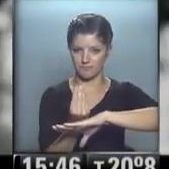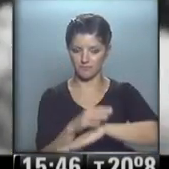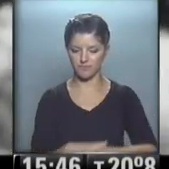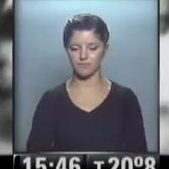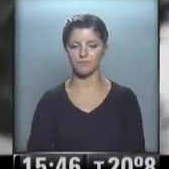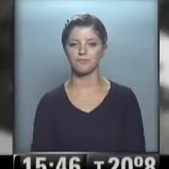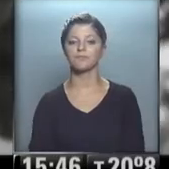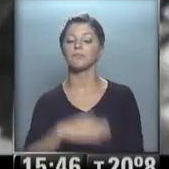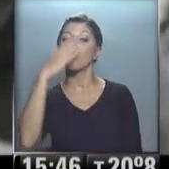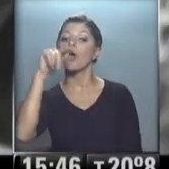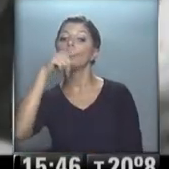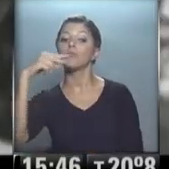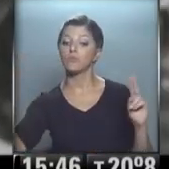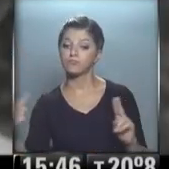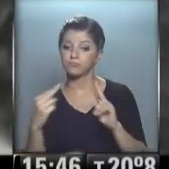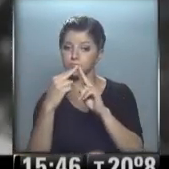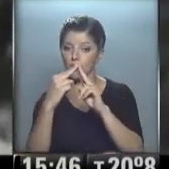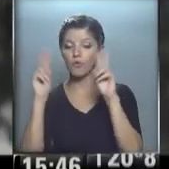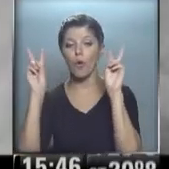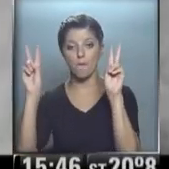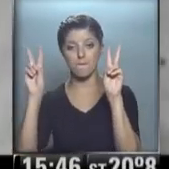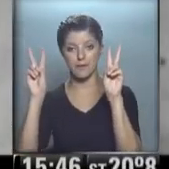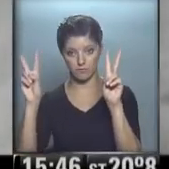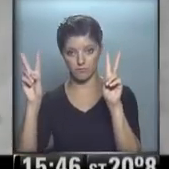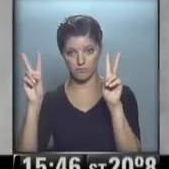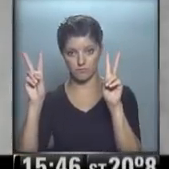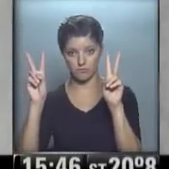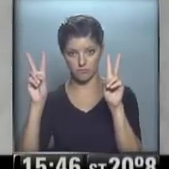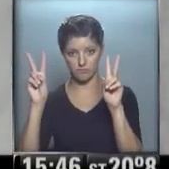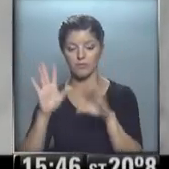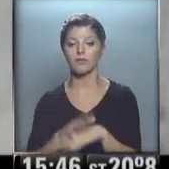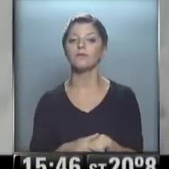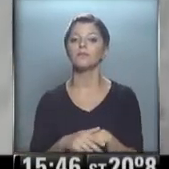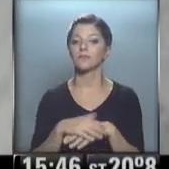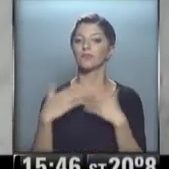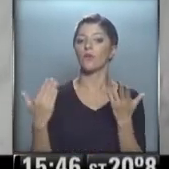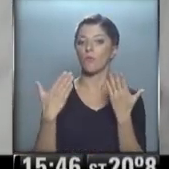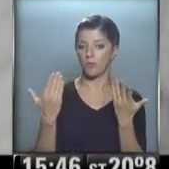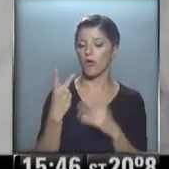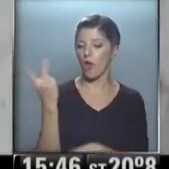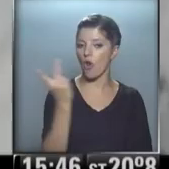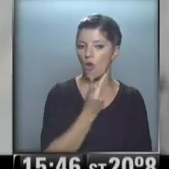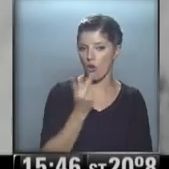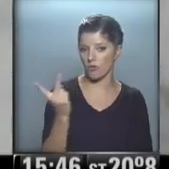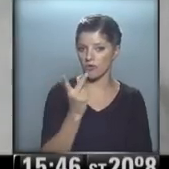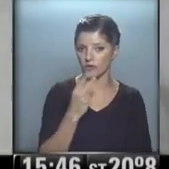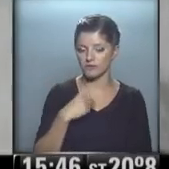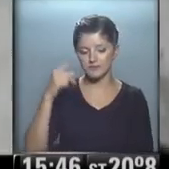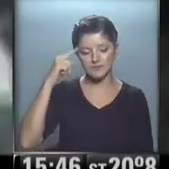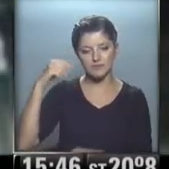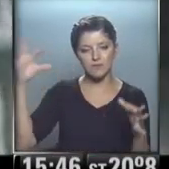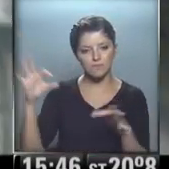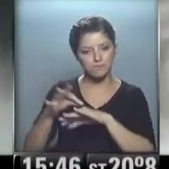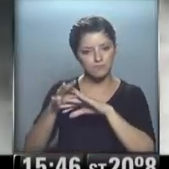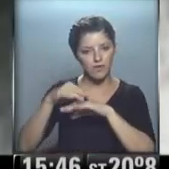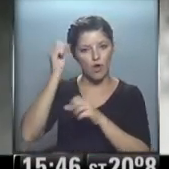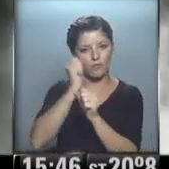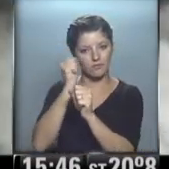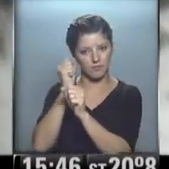Un encuentro con Perón en la Quinta Puerta de Hierro le alcanzó para asumir un profundo compromiso con los